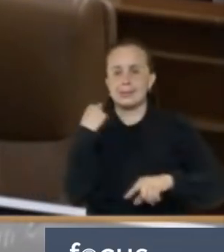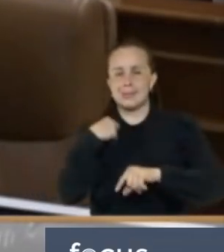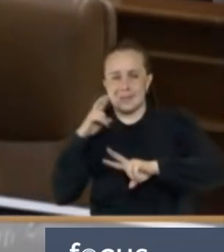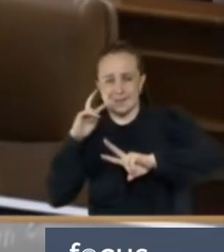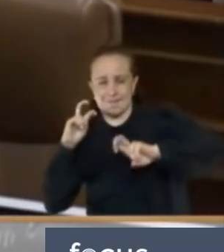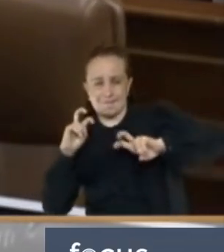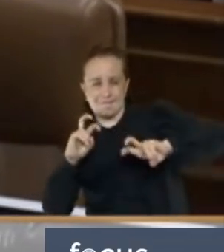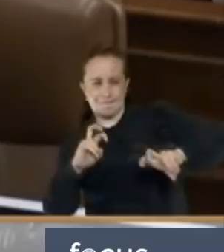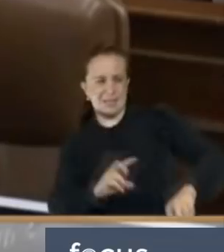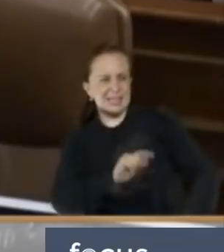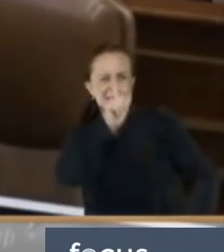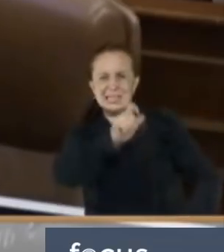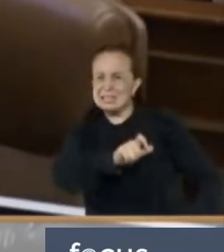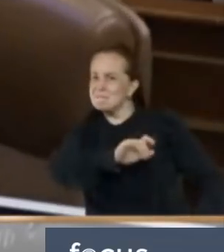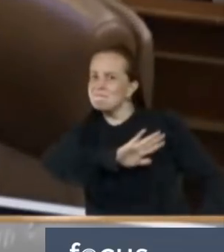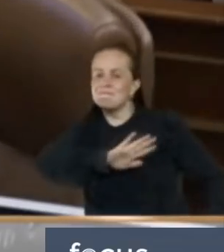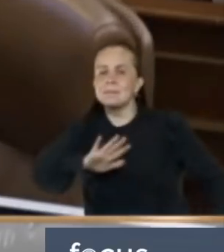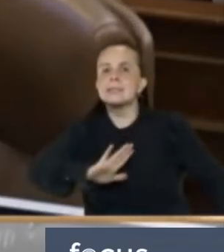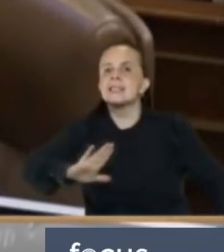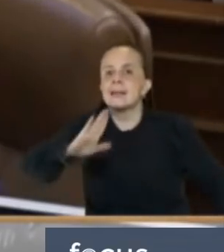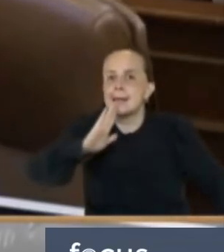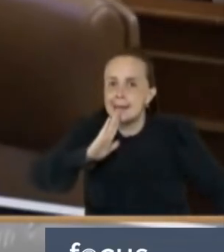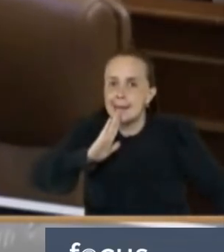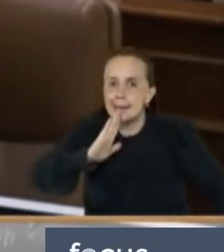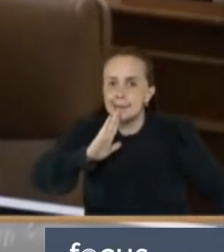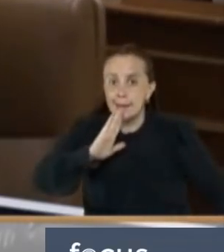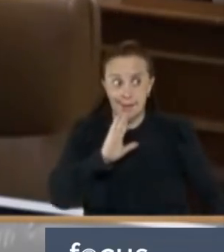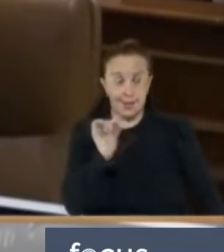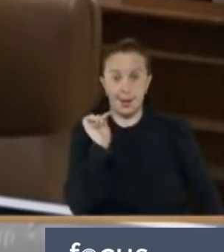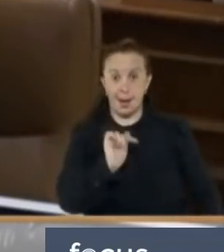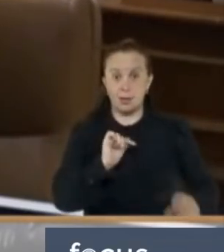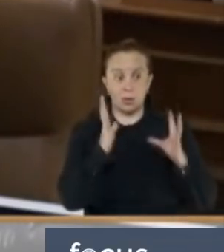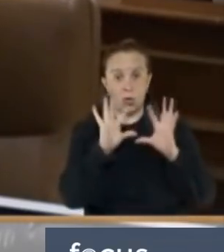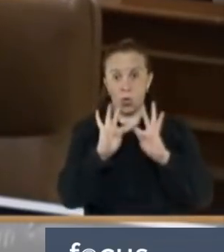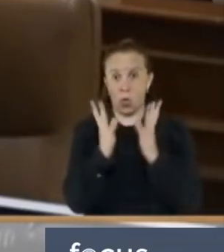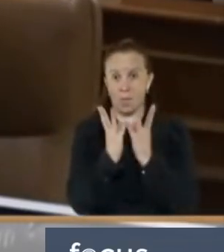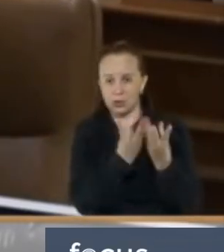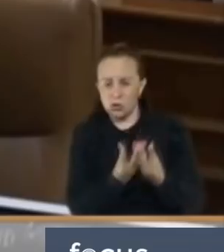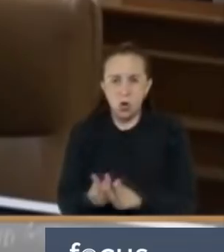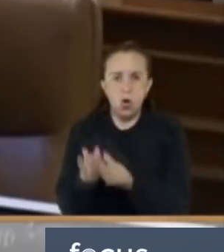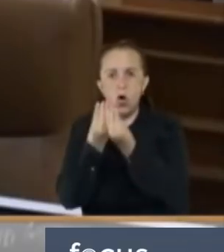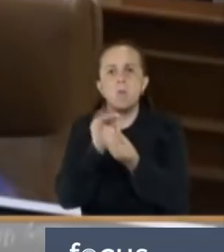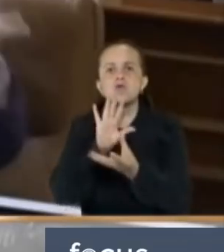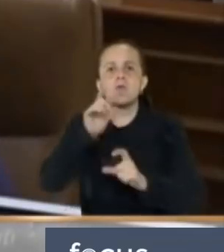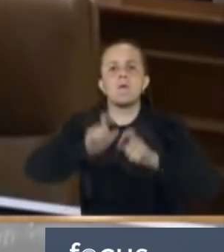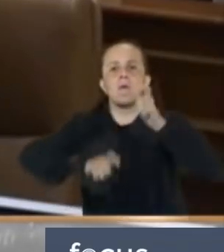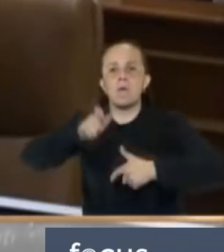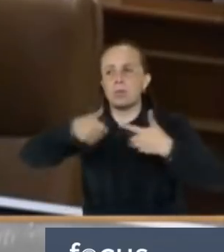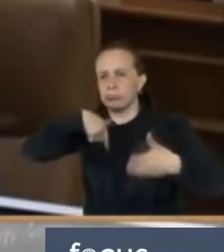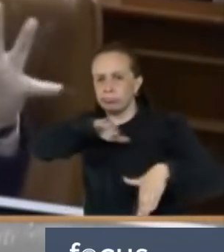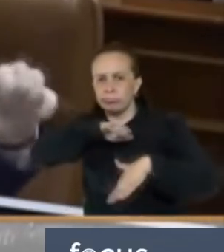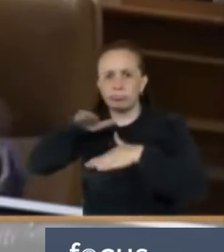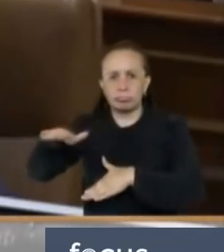cae inmediatamente en manos de quién. En manos de la Comisión de Absoluciones de la Cámara de Representantes.